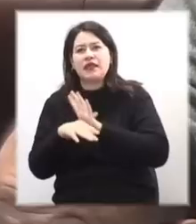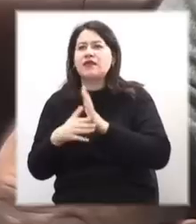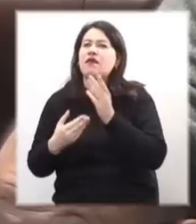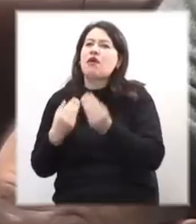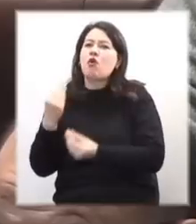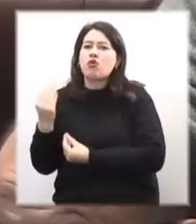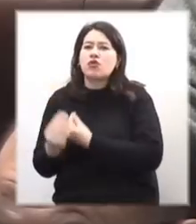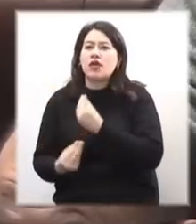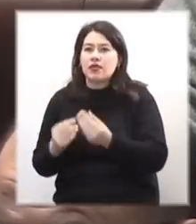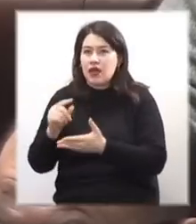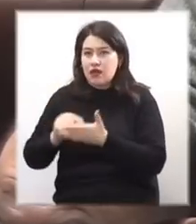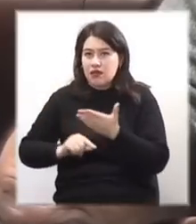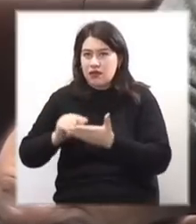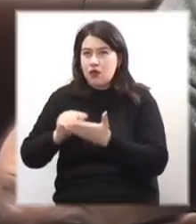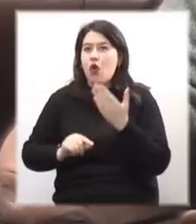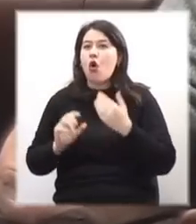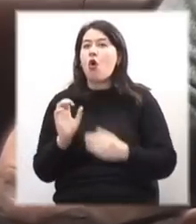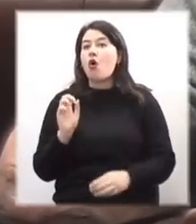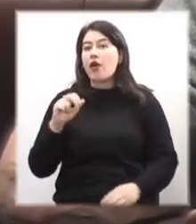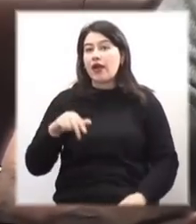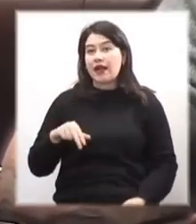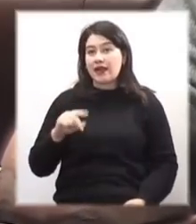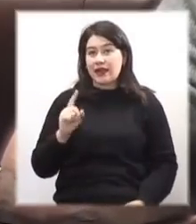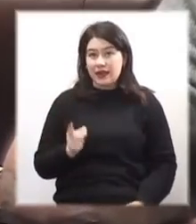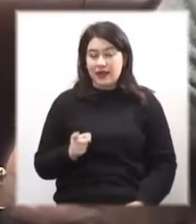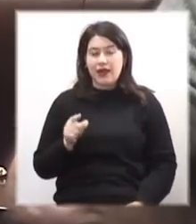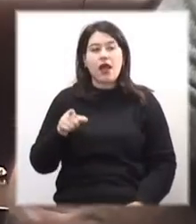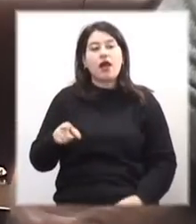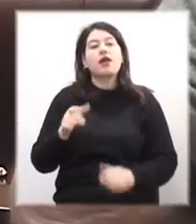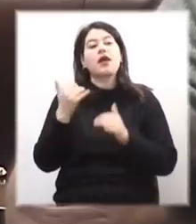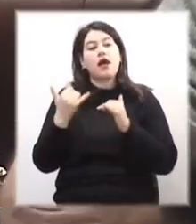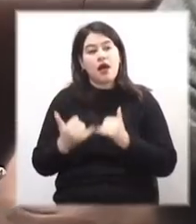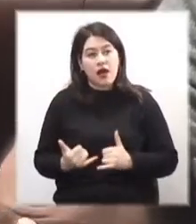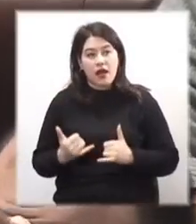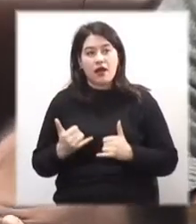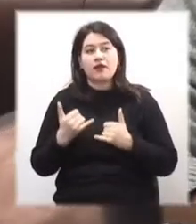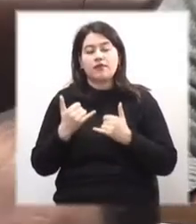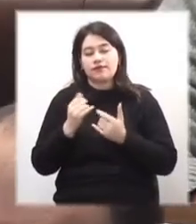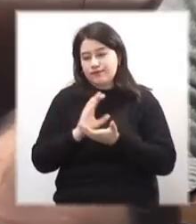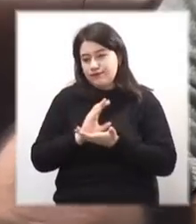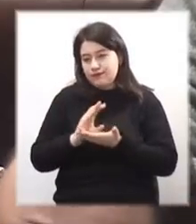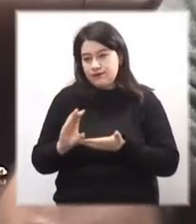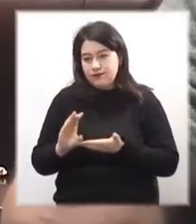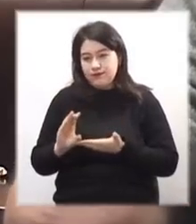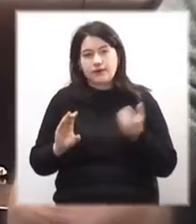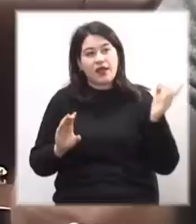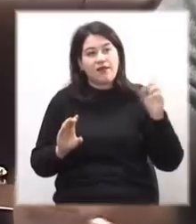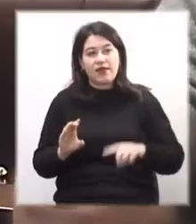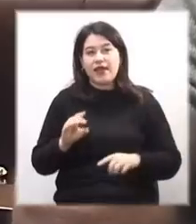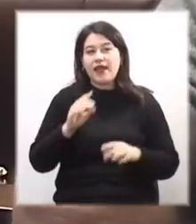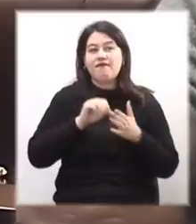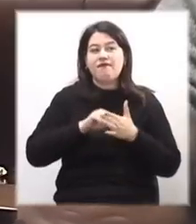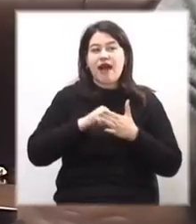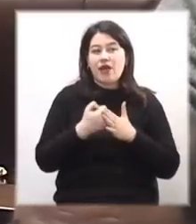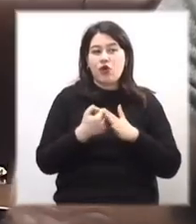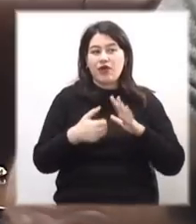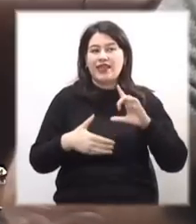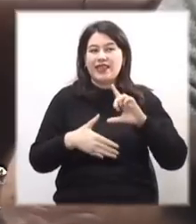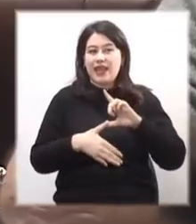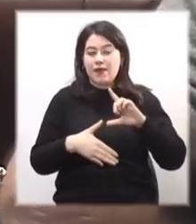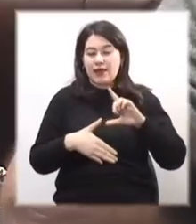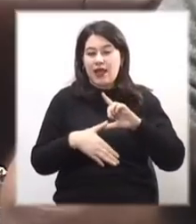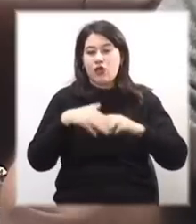contrataría luego a una ONG para los cuales habría unos recursos provenientes del Banco Interamericano de Desarrollo que ascienden a unos